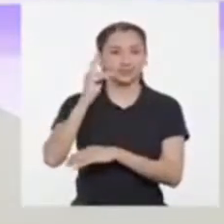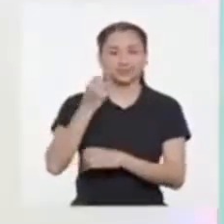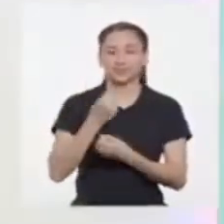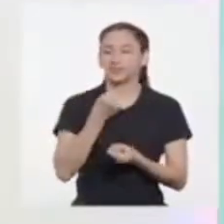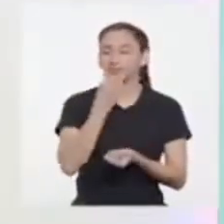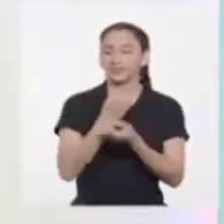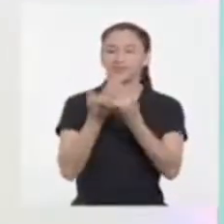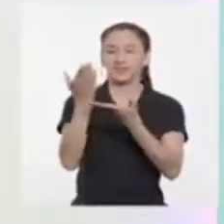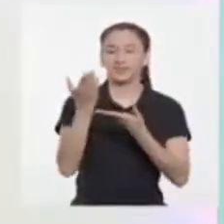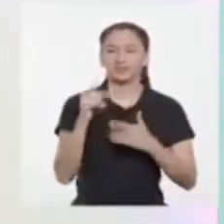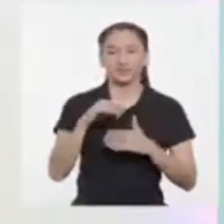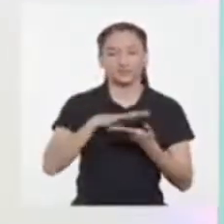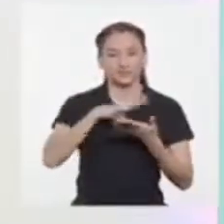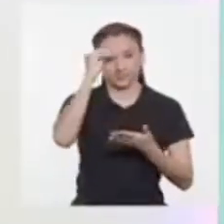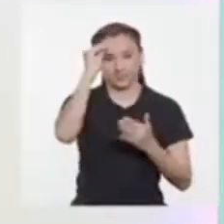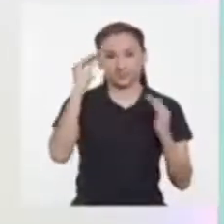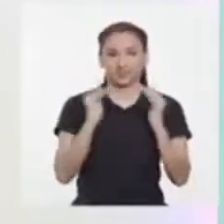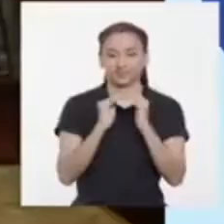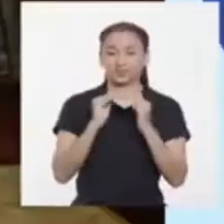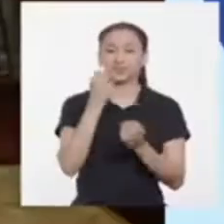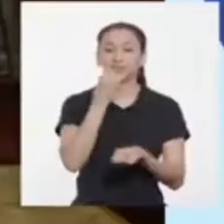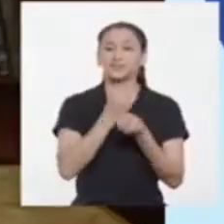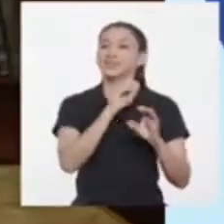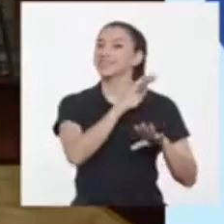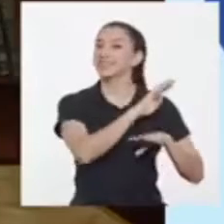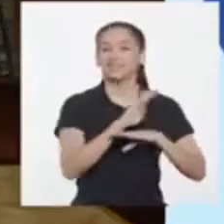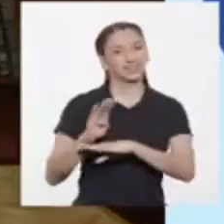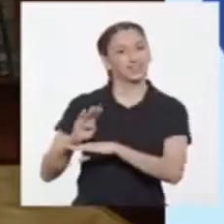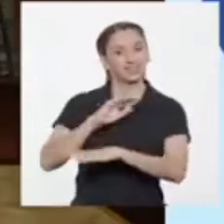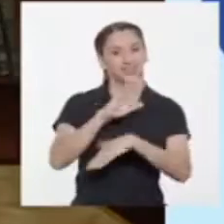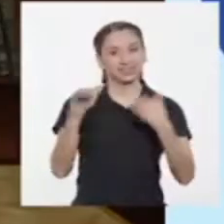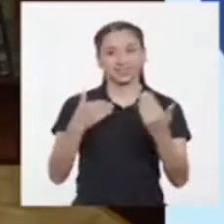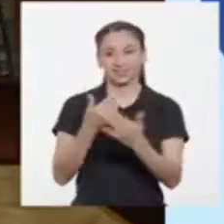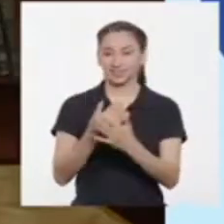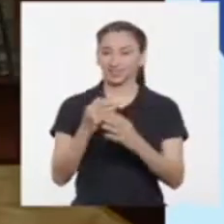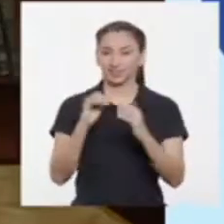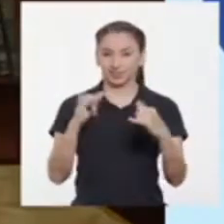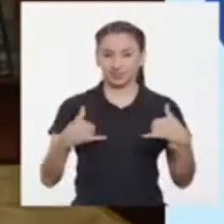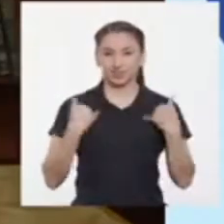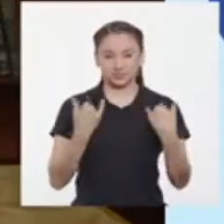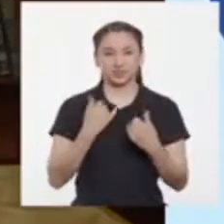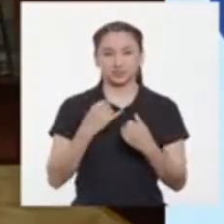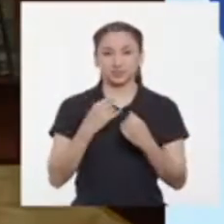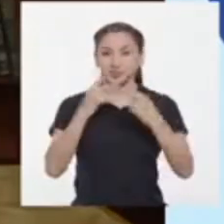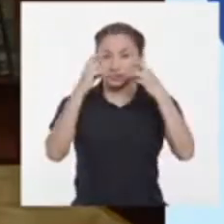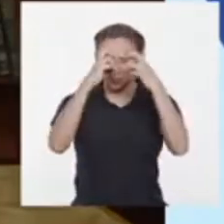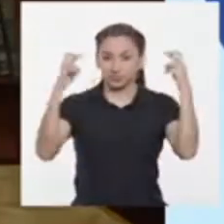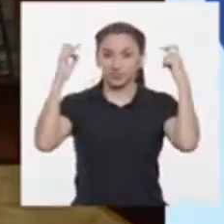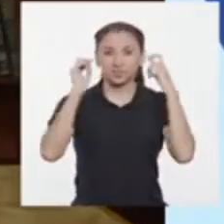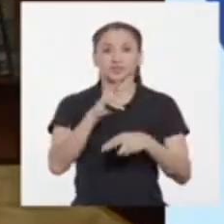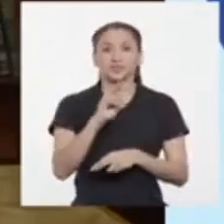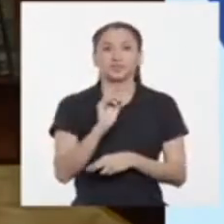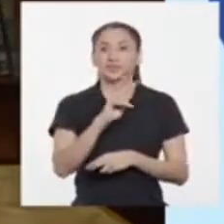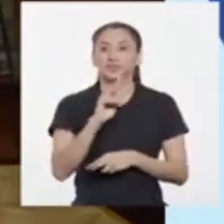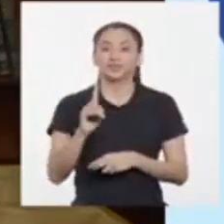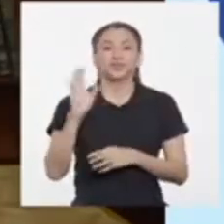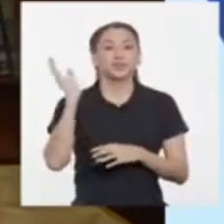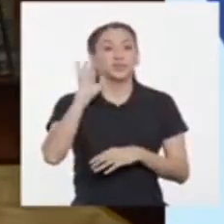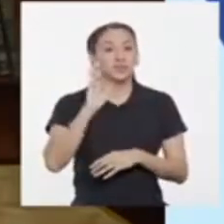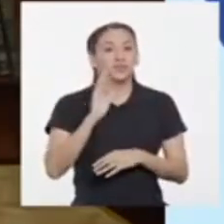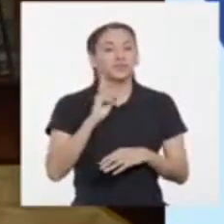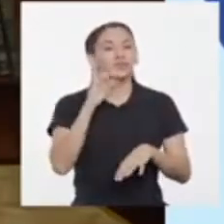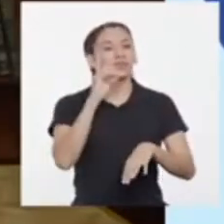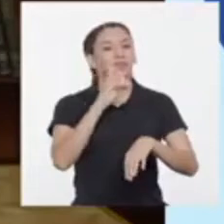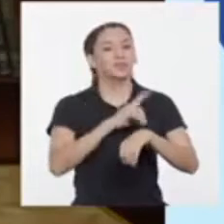profesora. Bienvenida a Aprendo en Casa. Buenas tardes, chicas y chicos de la promo 2021. Hola